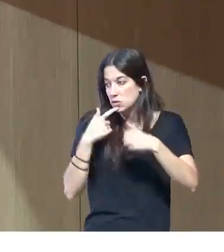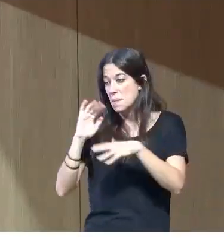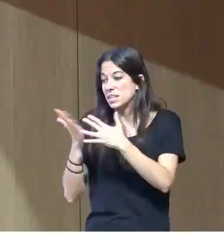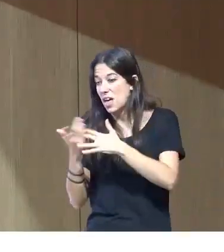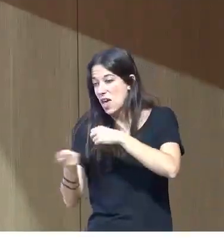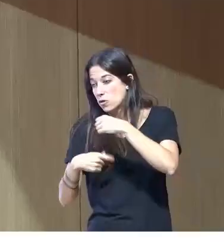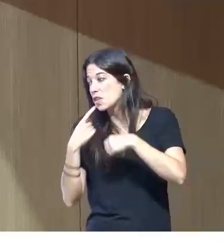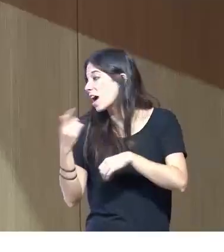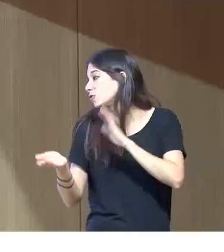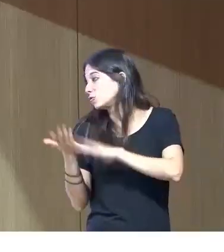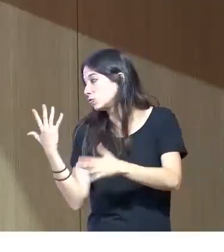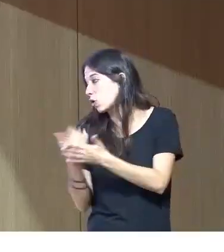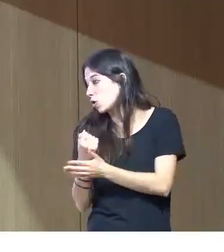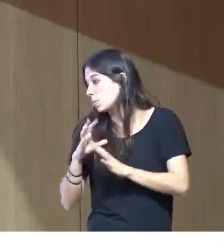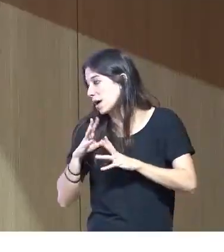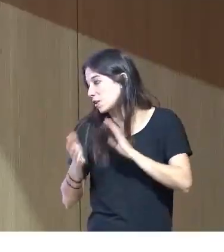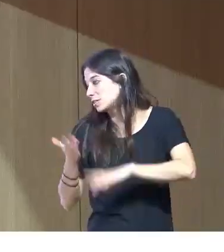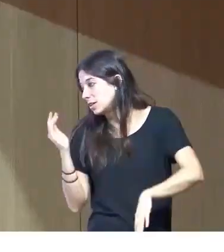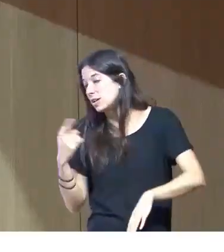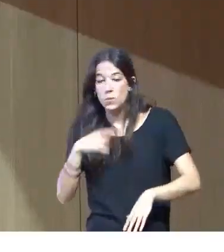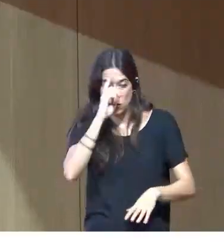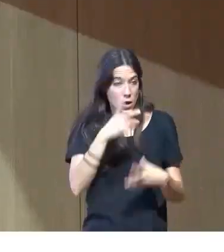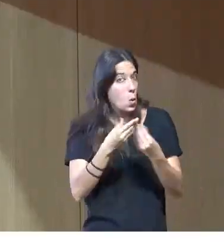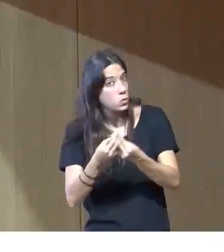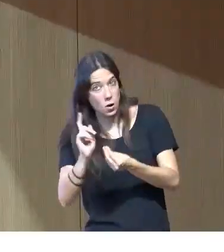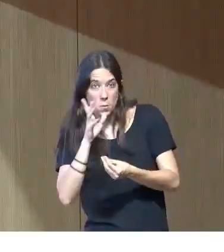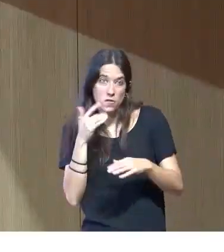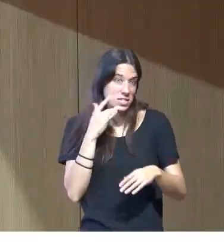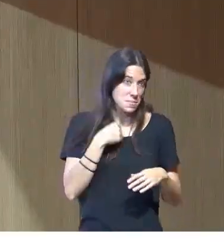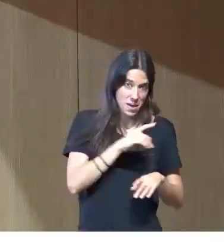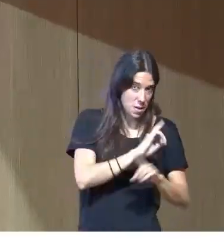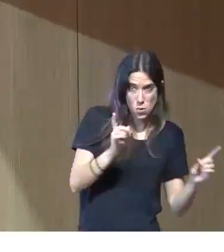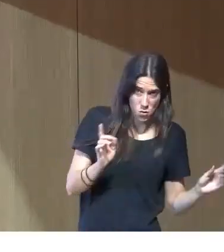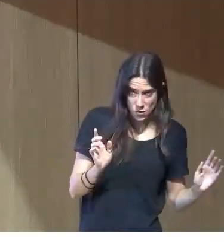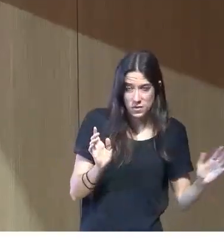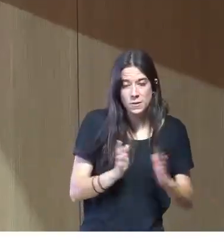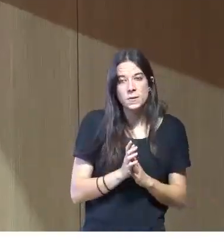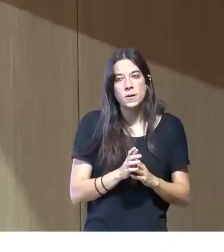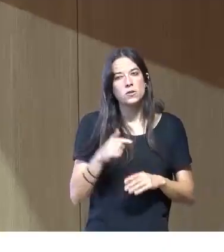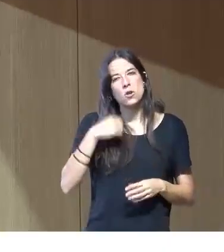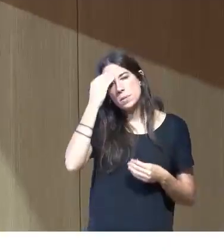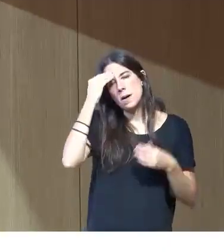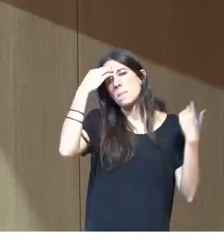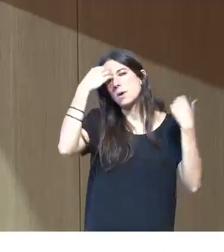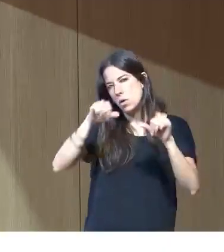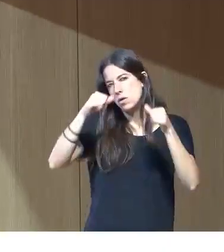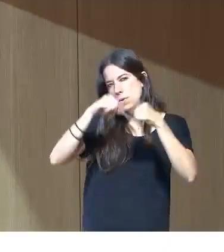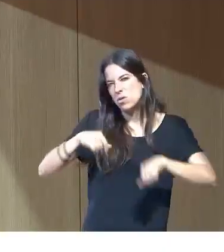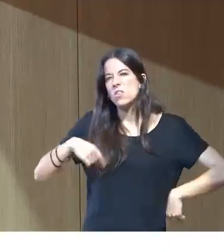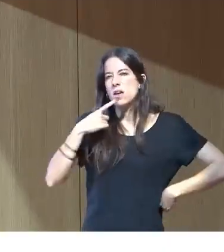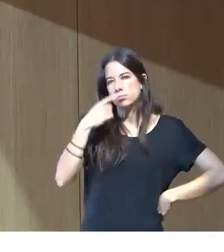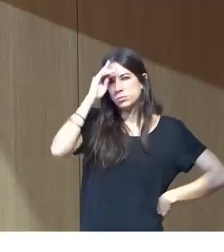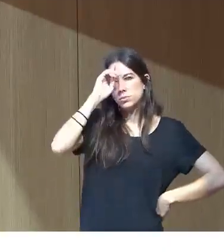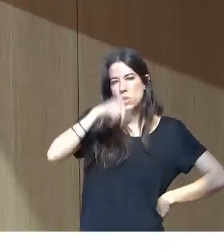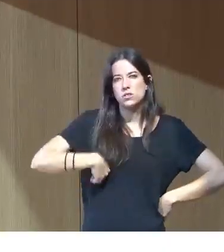nos íbamos todos de vacaciones yo no sé si no vamos a ir juntos pero la misma fecha no vamos y claro yo estaba ahí con prejuicios diciendo pues no sé porque justamente